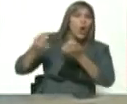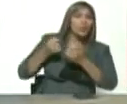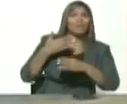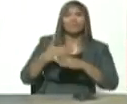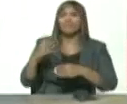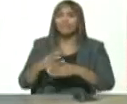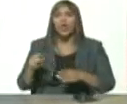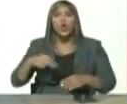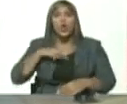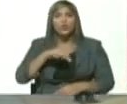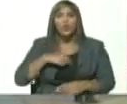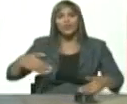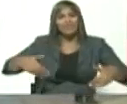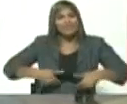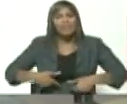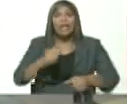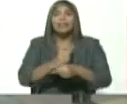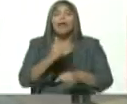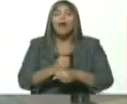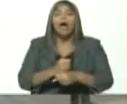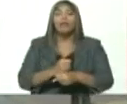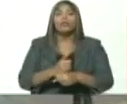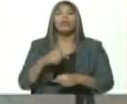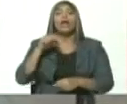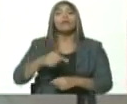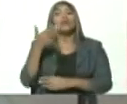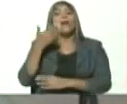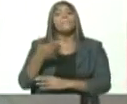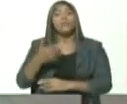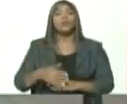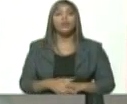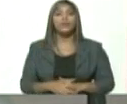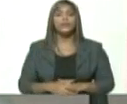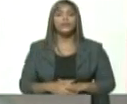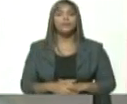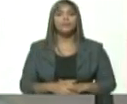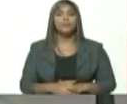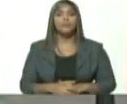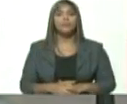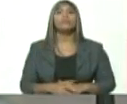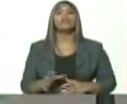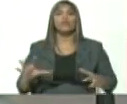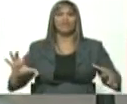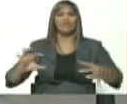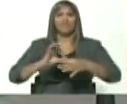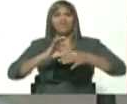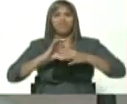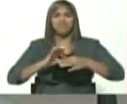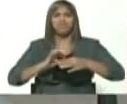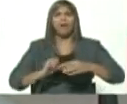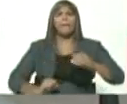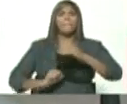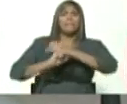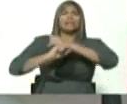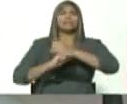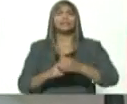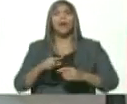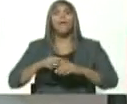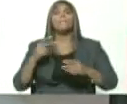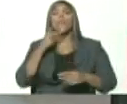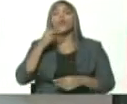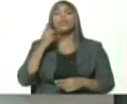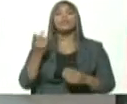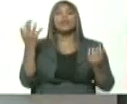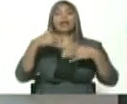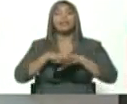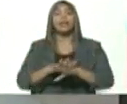adelante, hemos seguido trabajando, hemos logrado, y esto es muy importante, presidente, consolidar una política integral de salud